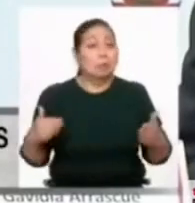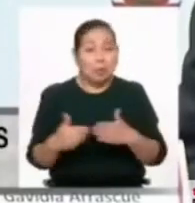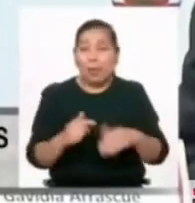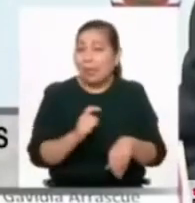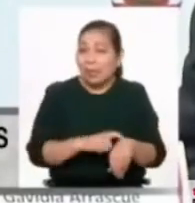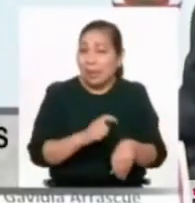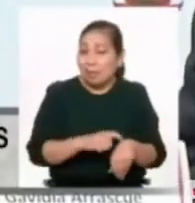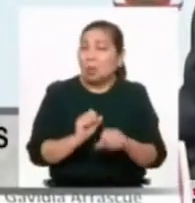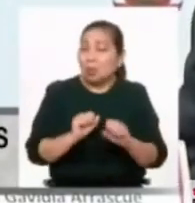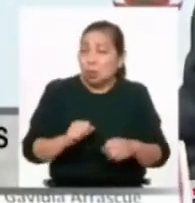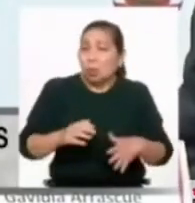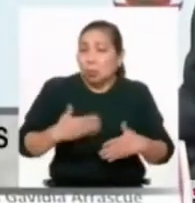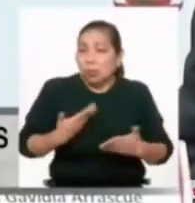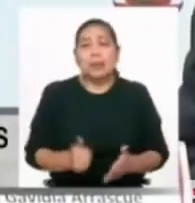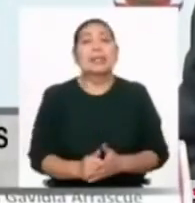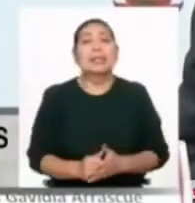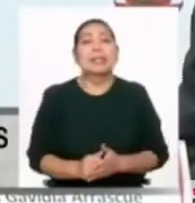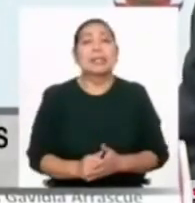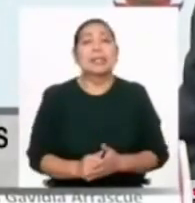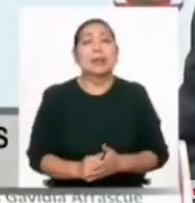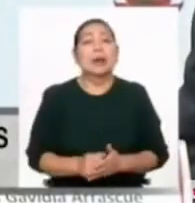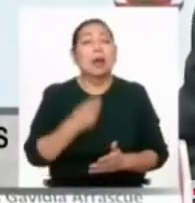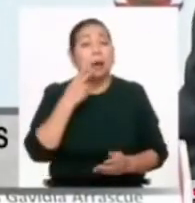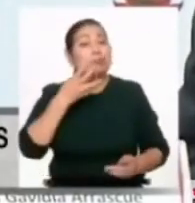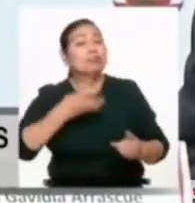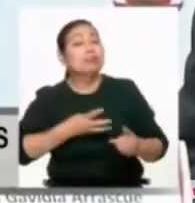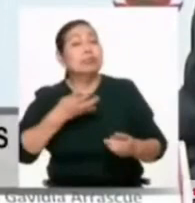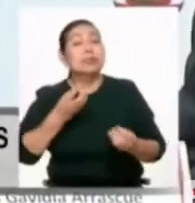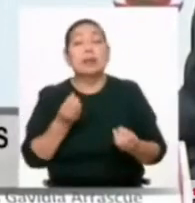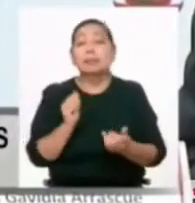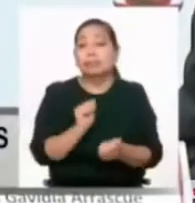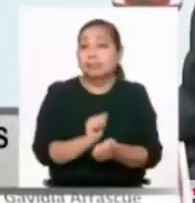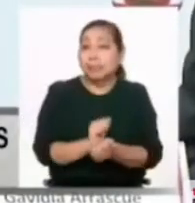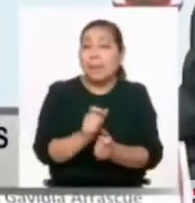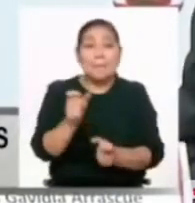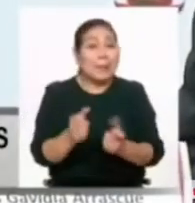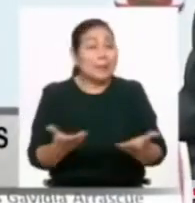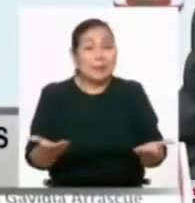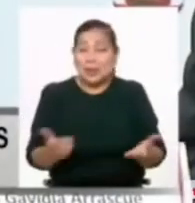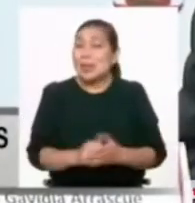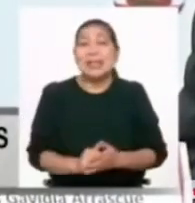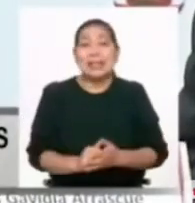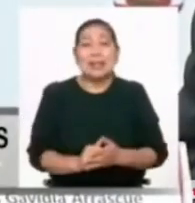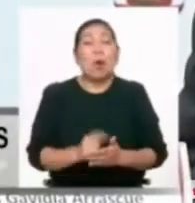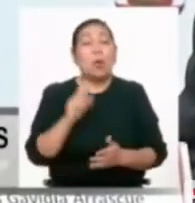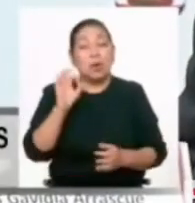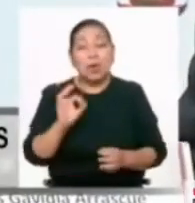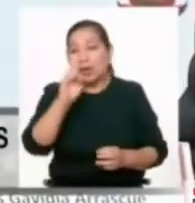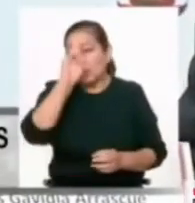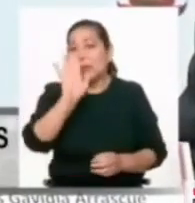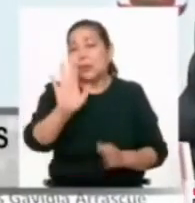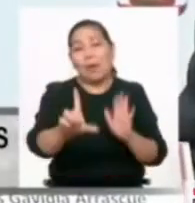poco tiempo, puedan ser juzgados y detenidos las personas que infringen la